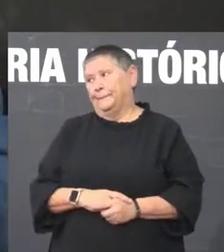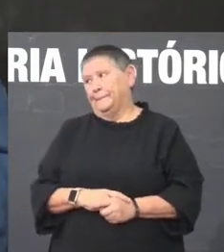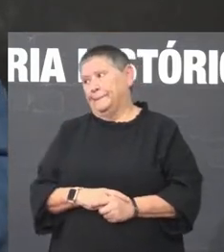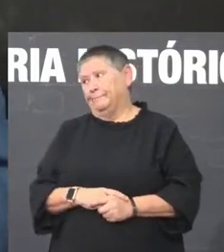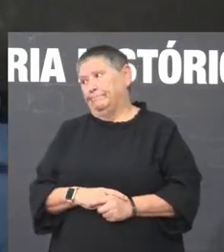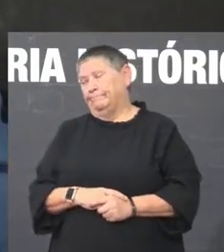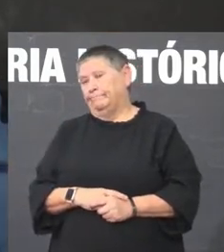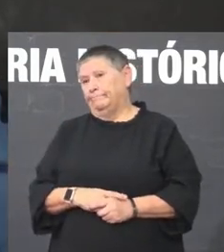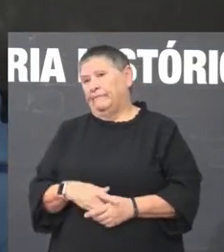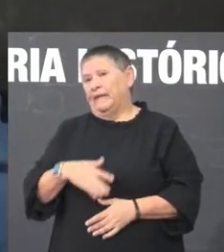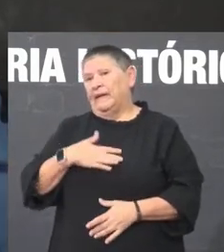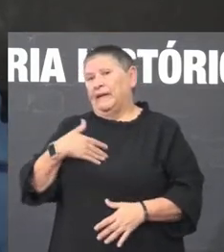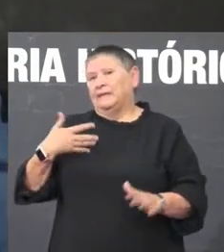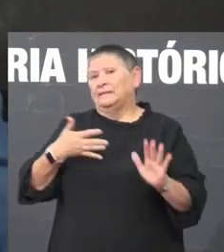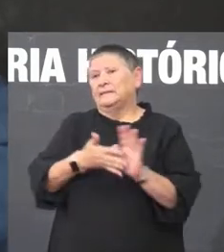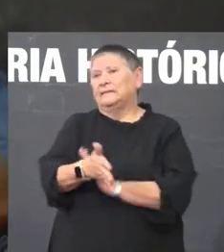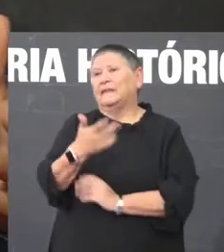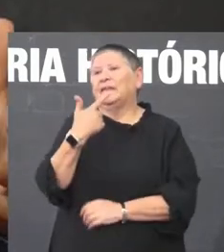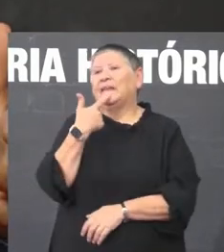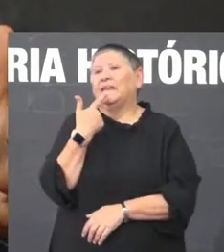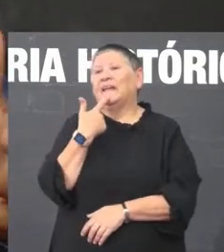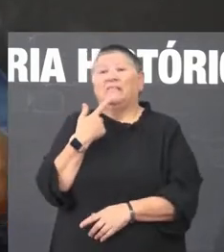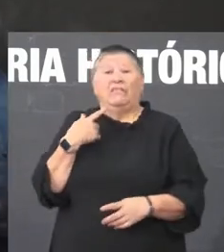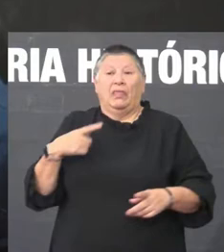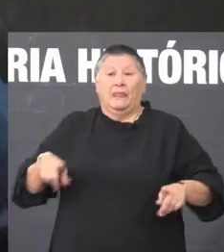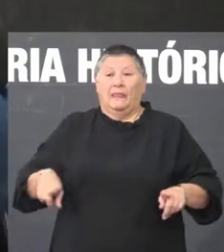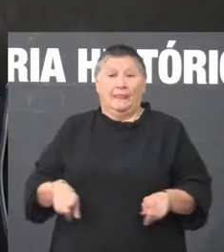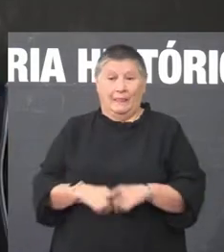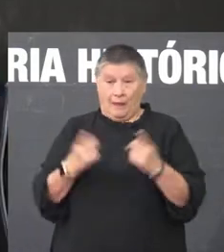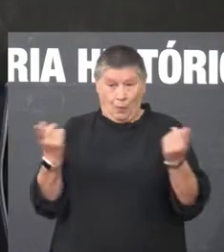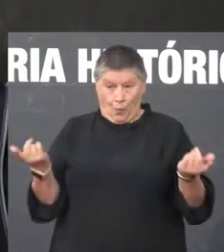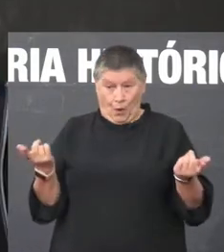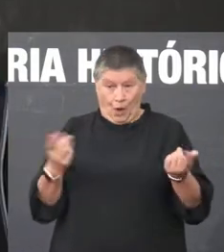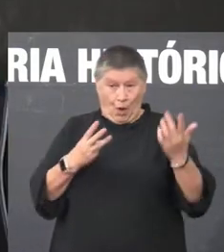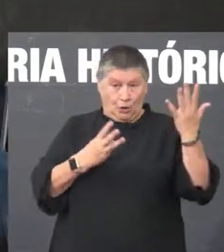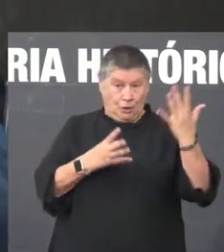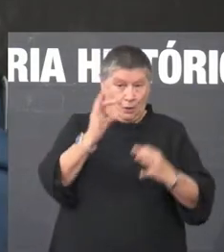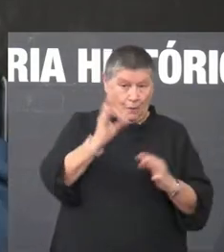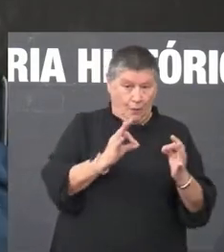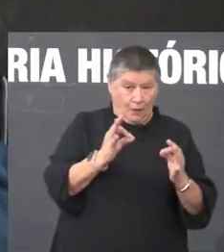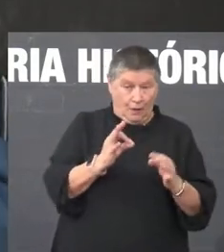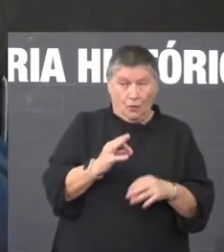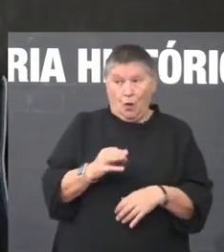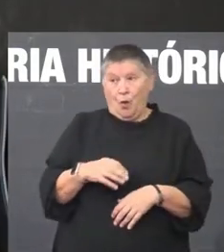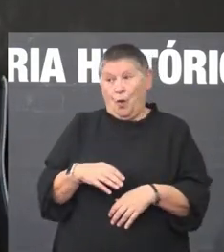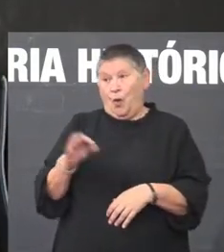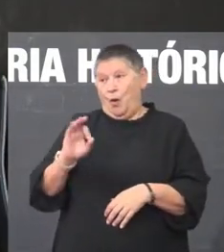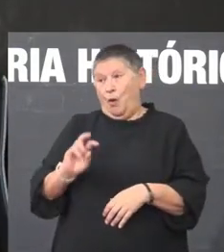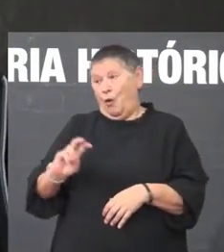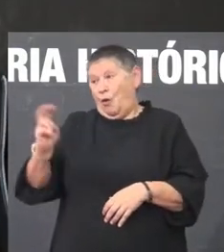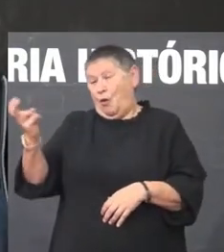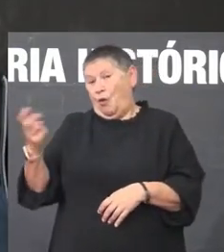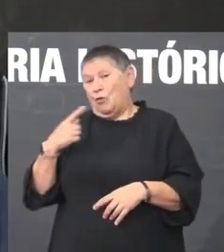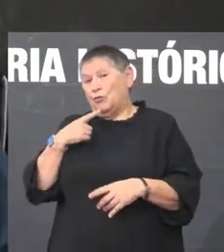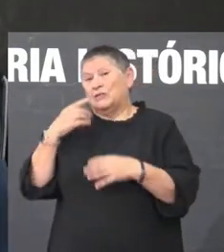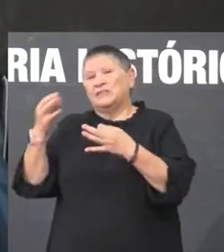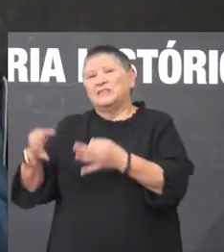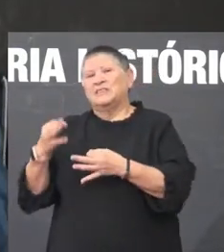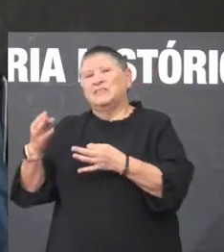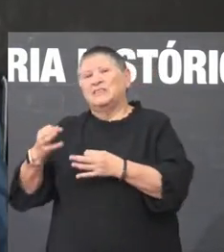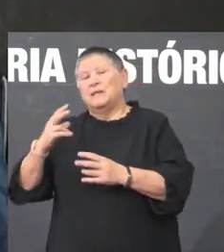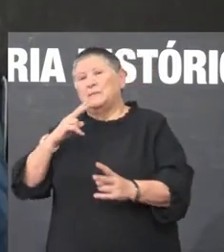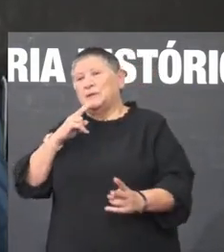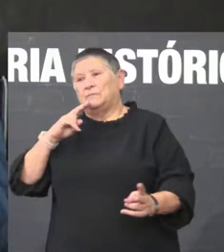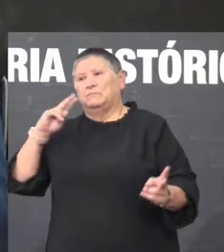Es decir, da igual que seáis el 85% algún día, que nosotros siempre, siempre